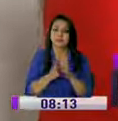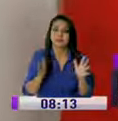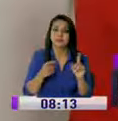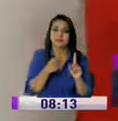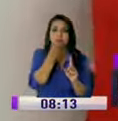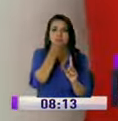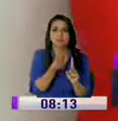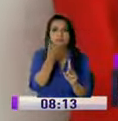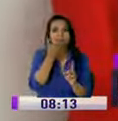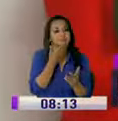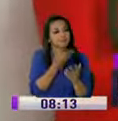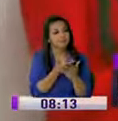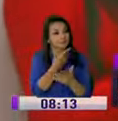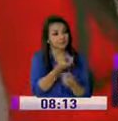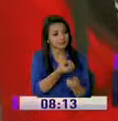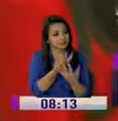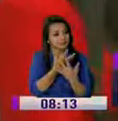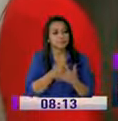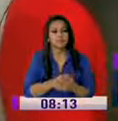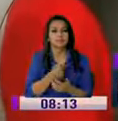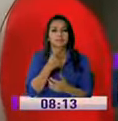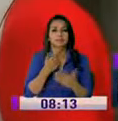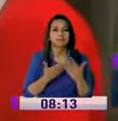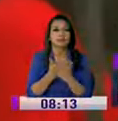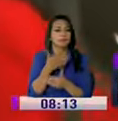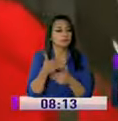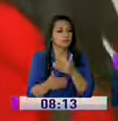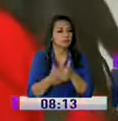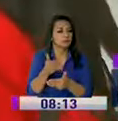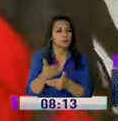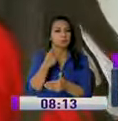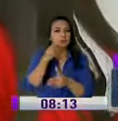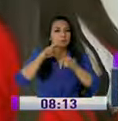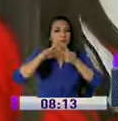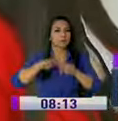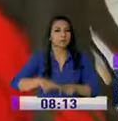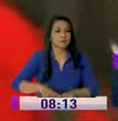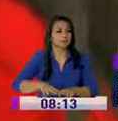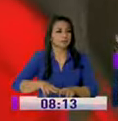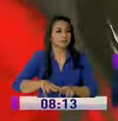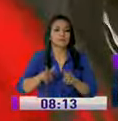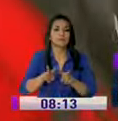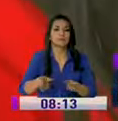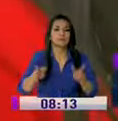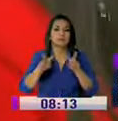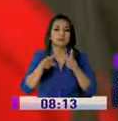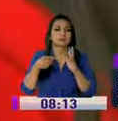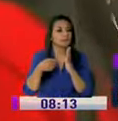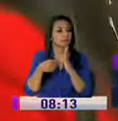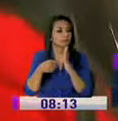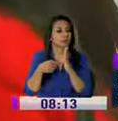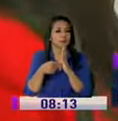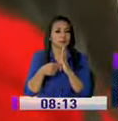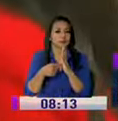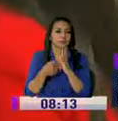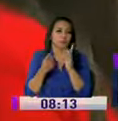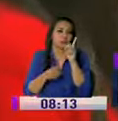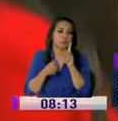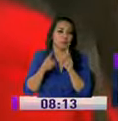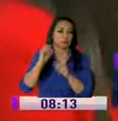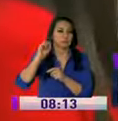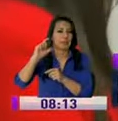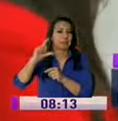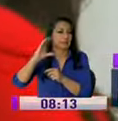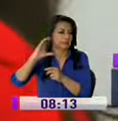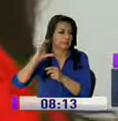días, gracias por acompañarnos. Hablemos de este nuevo proceso para hacer la revisión de este excedente, de este supuesto excedente en el